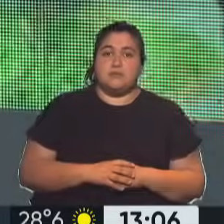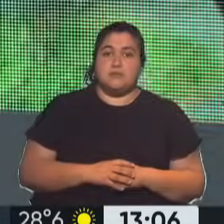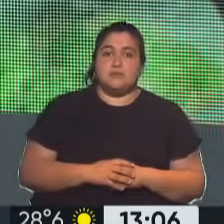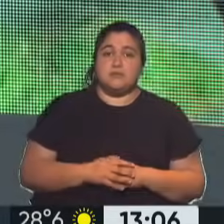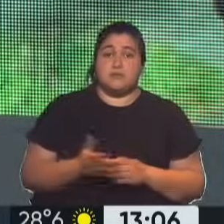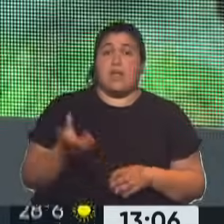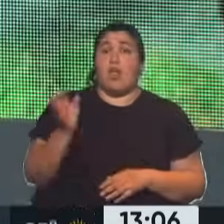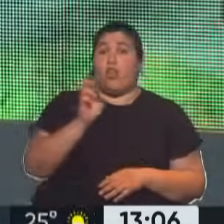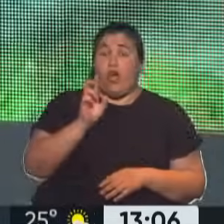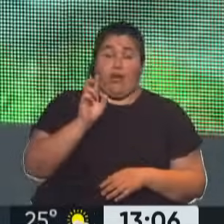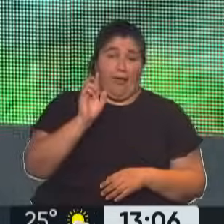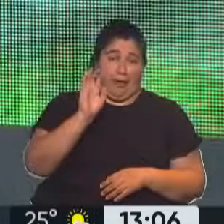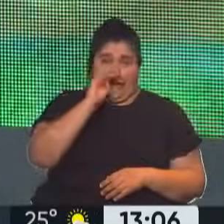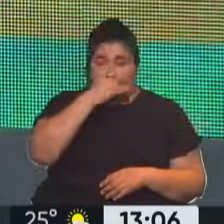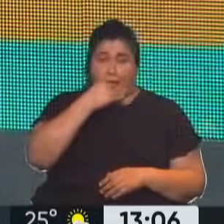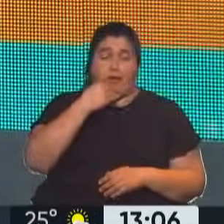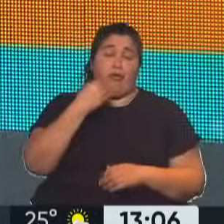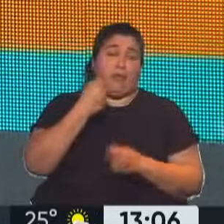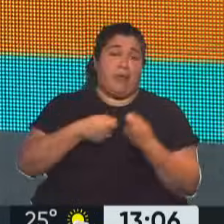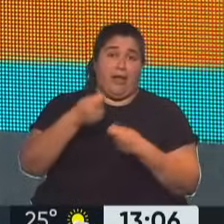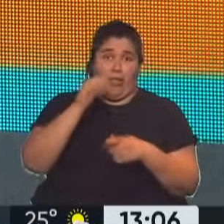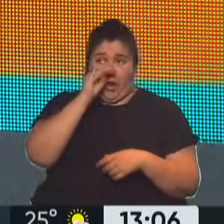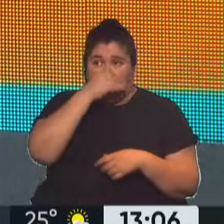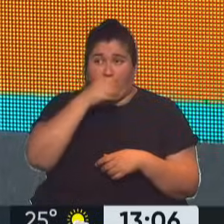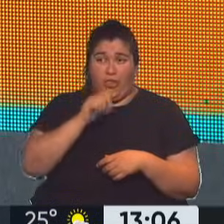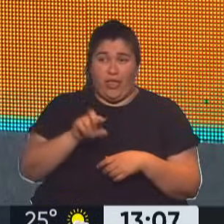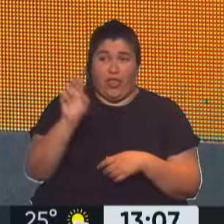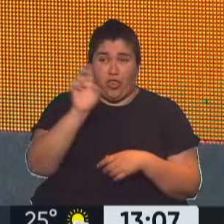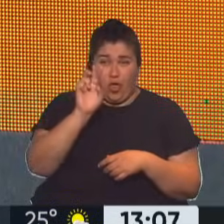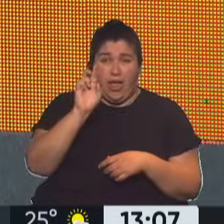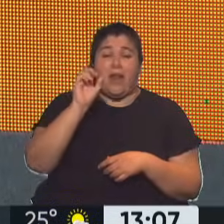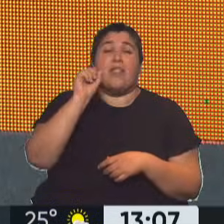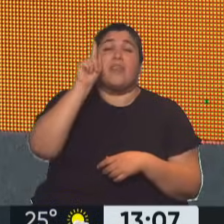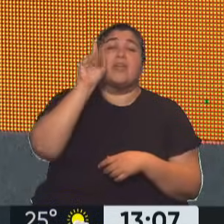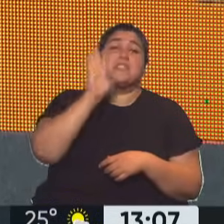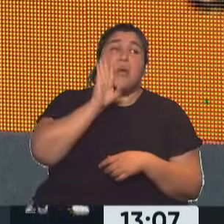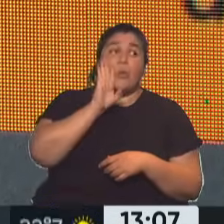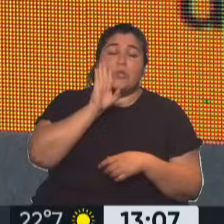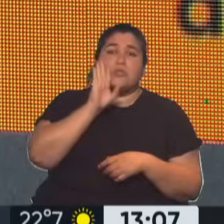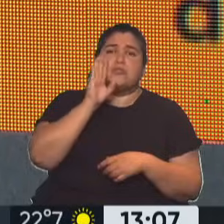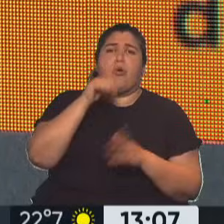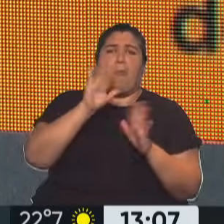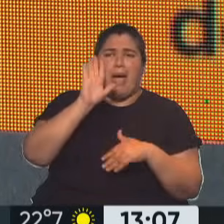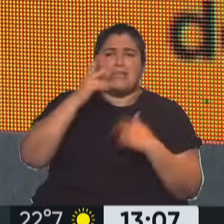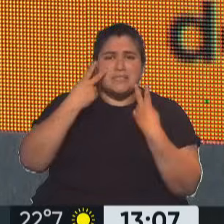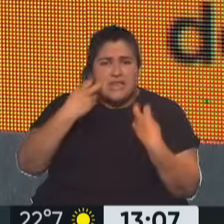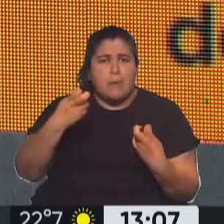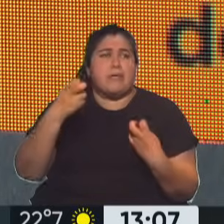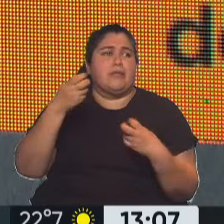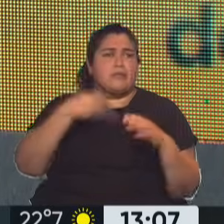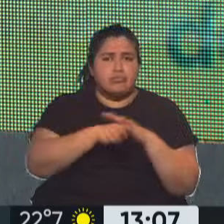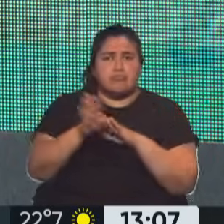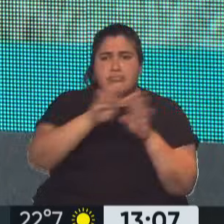el dólar ilegal el mercado negro de la divisa estadounidense y más allanamientos nuevos procedimientos en El